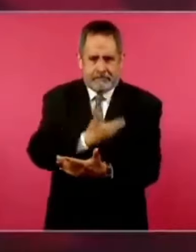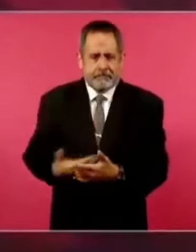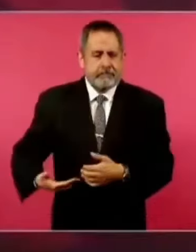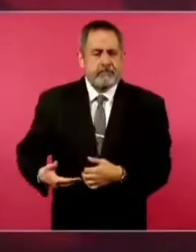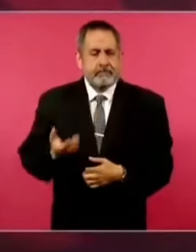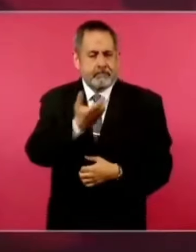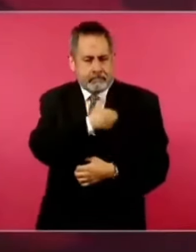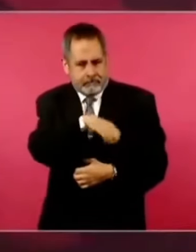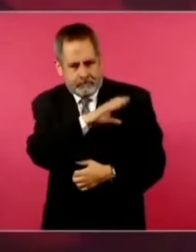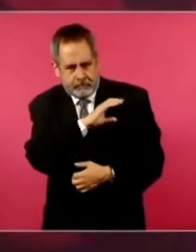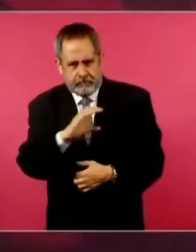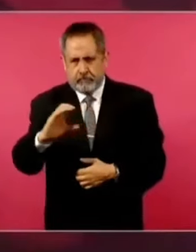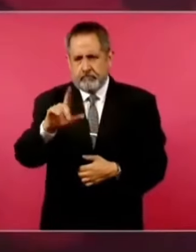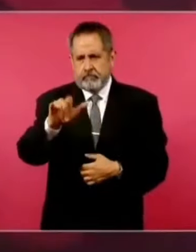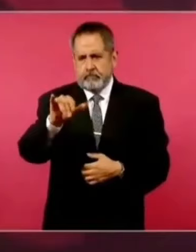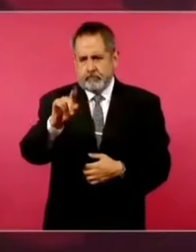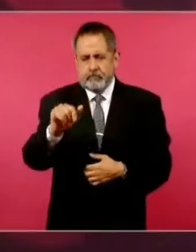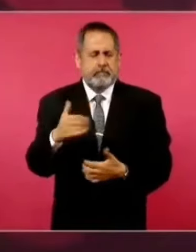gusto. Vamos